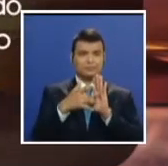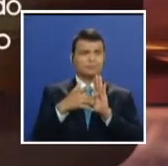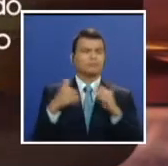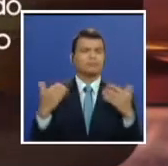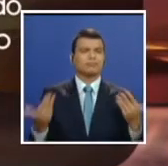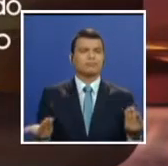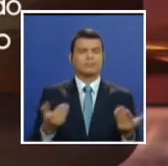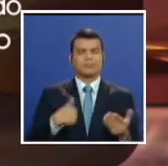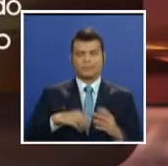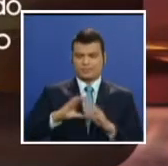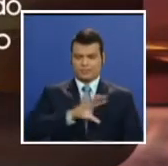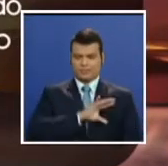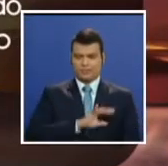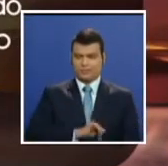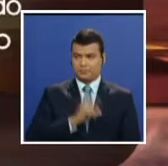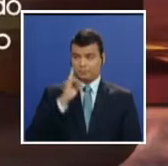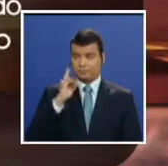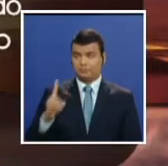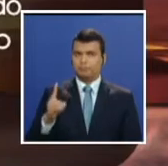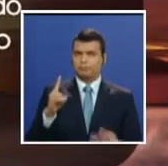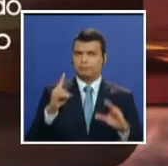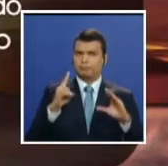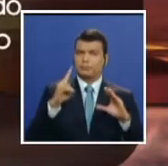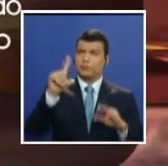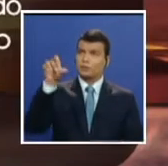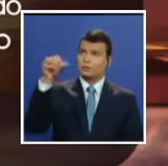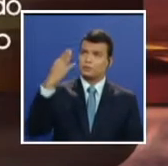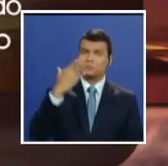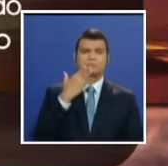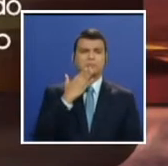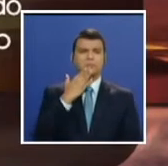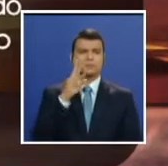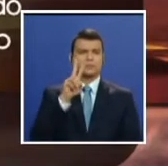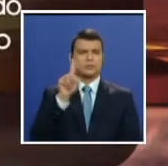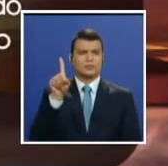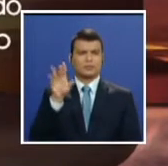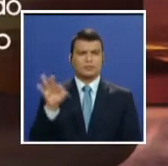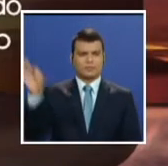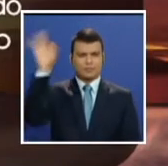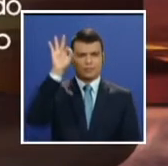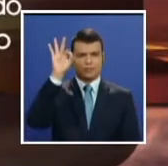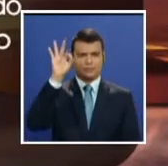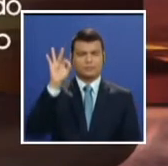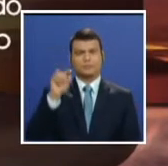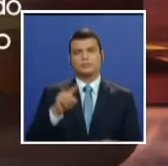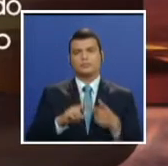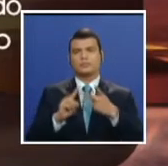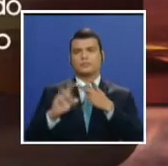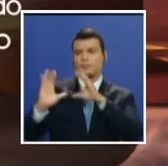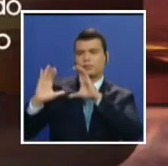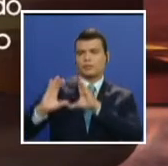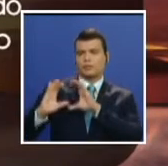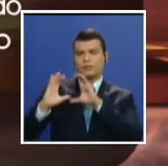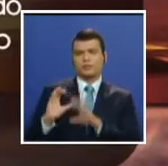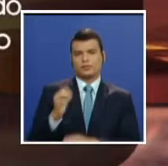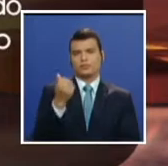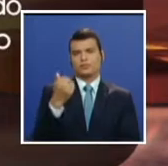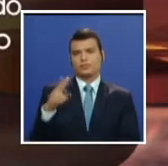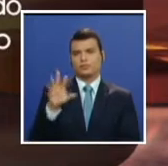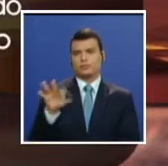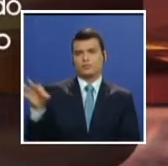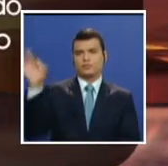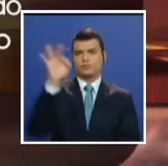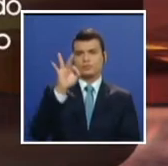recorrido en la capital del valle del cauca que amanece parcialmente soleada con una temperatura de 21 grados centígrados mientras que popayán amanece con 12 grados